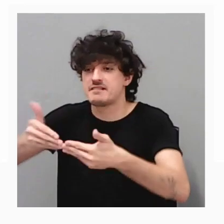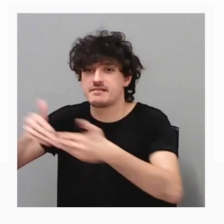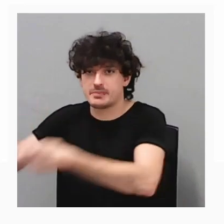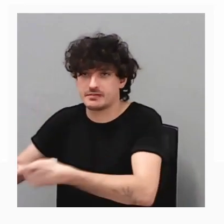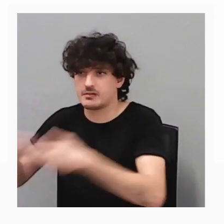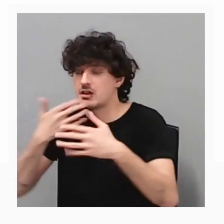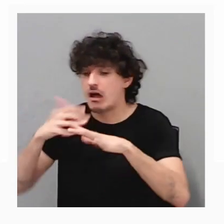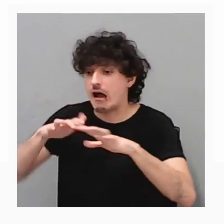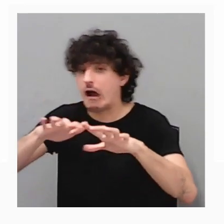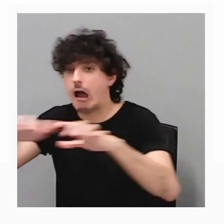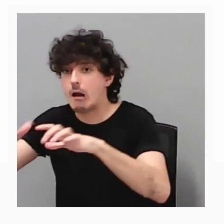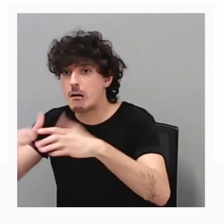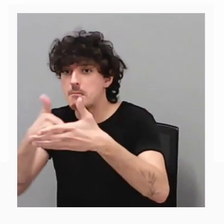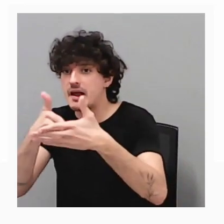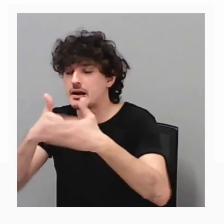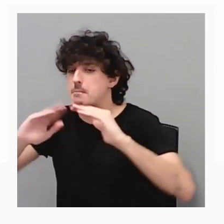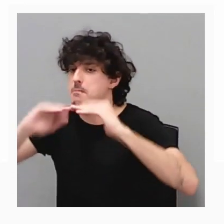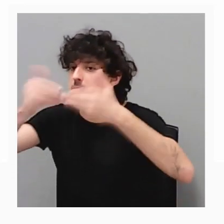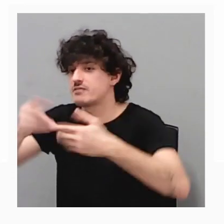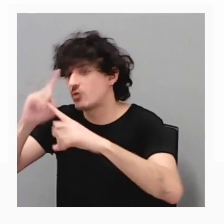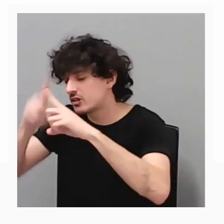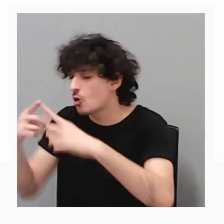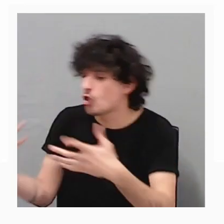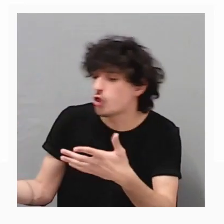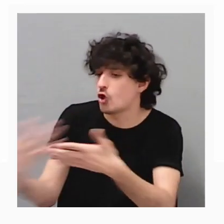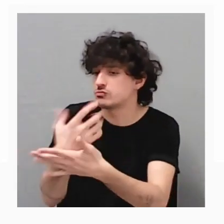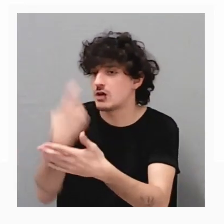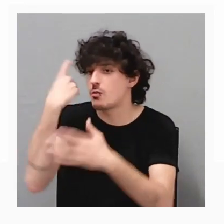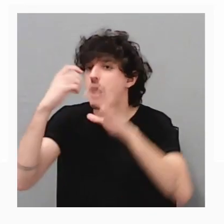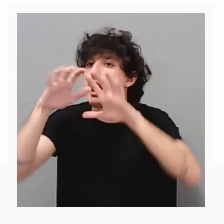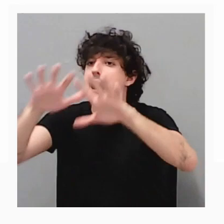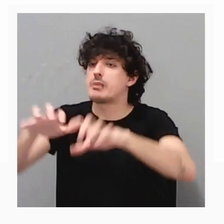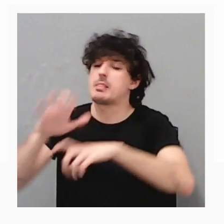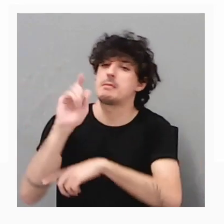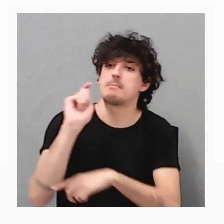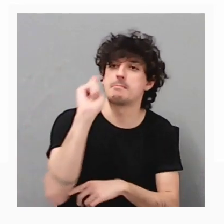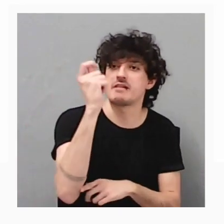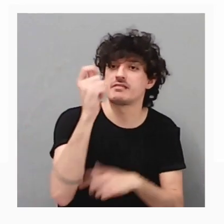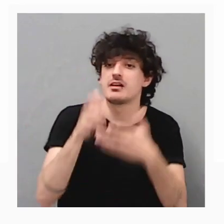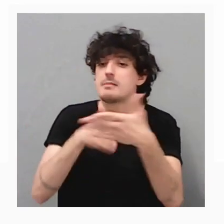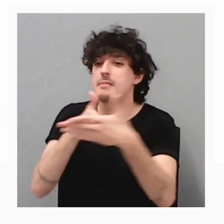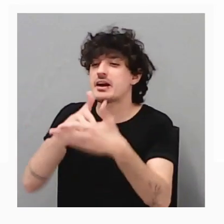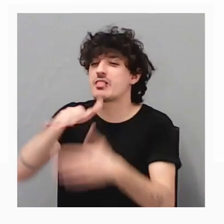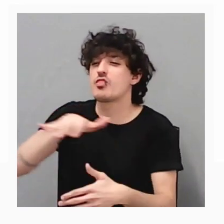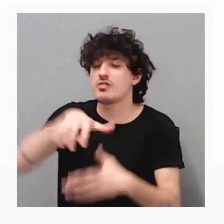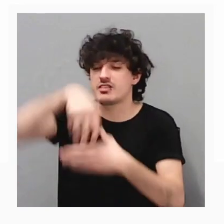de todos los alumnos. Y estas barreras están en el proceso del